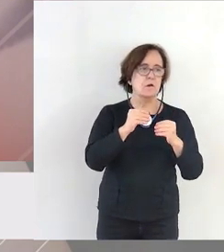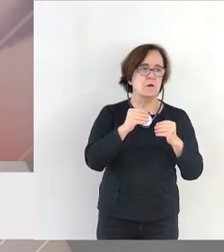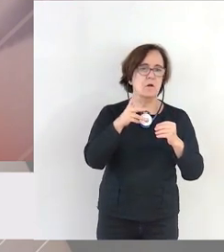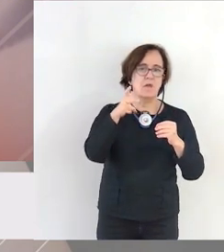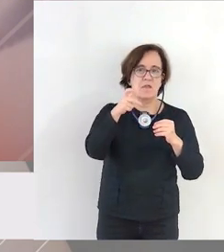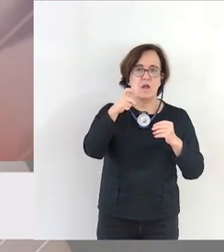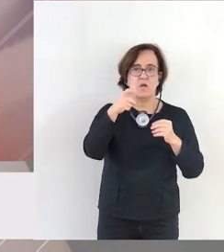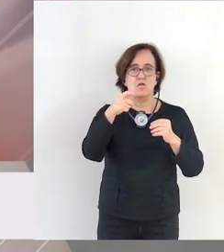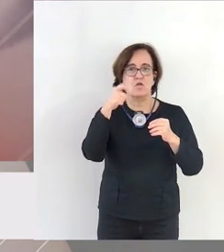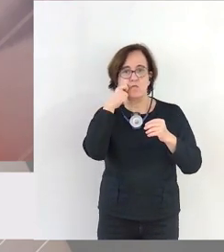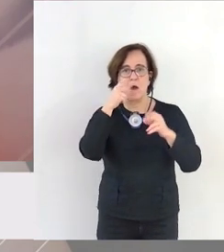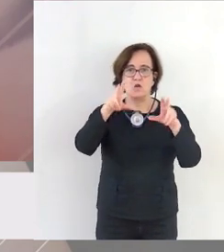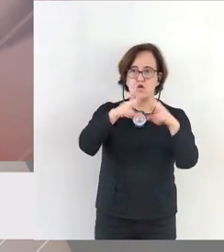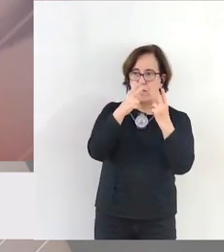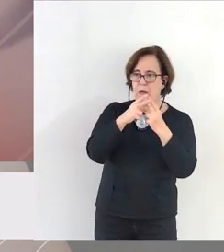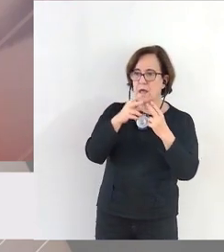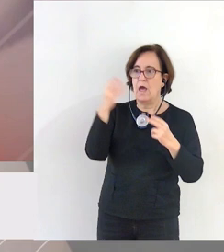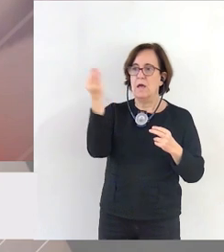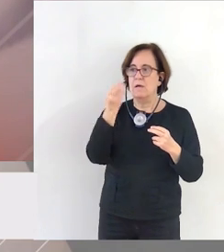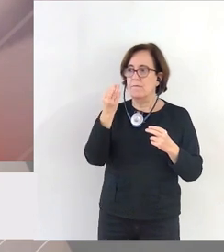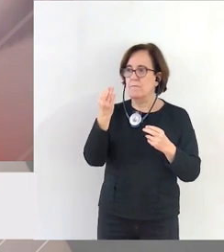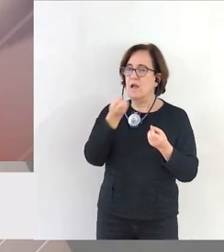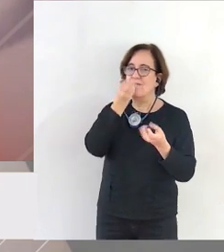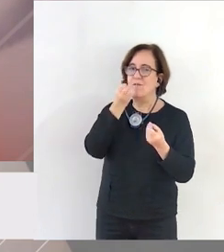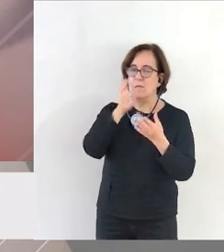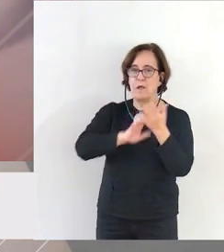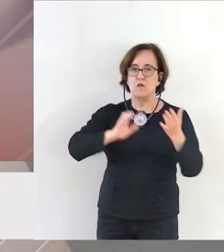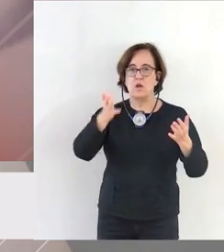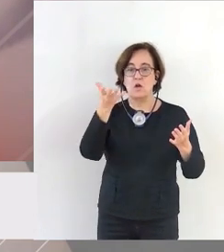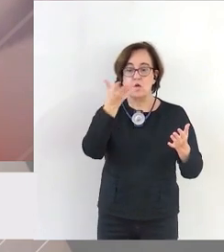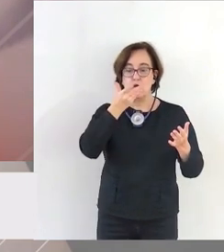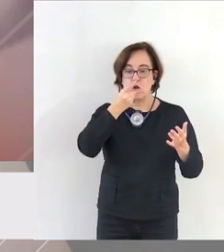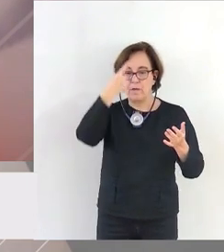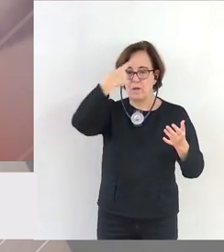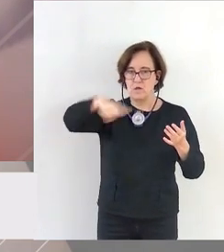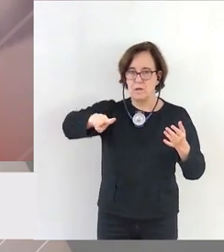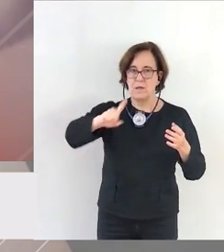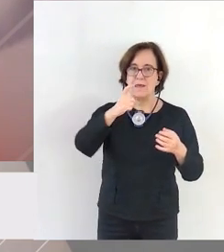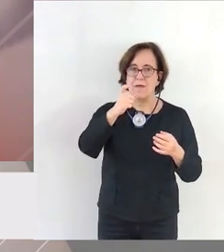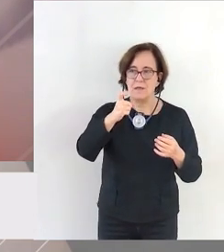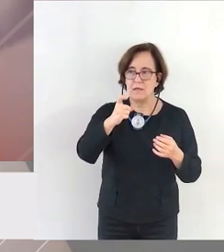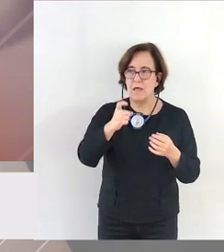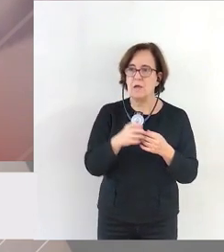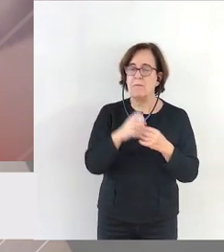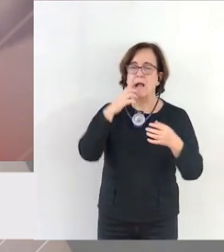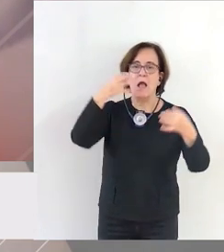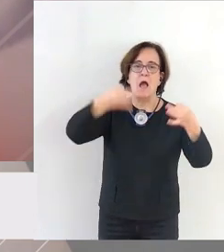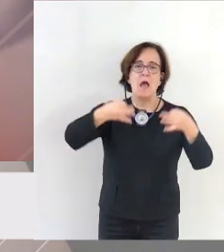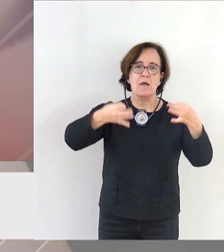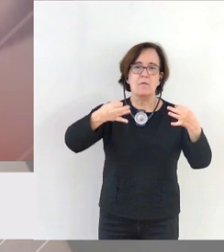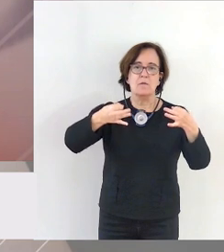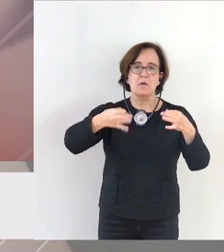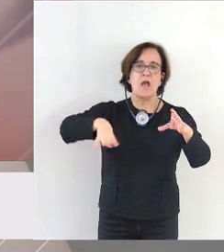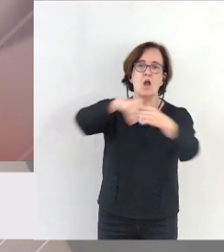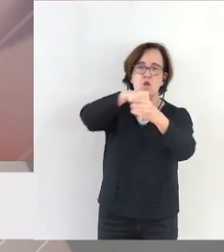sociales es decir que tengan la información y el conocimiento necesarios para asegurarse de su inclusión